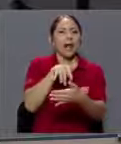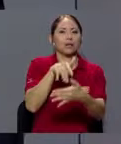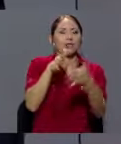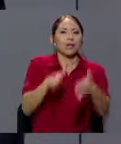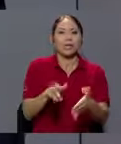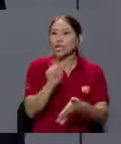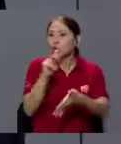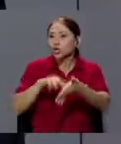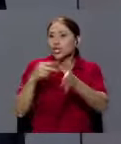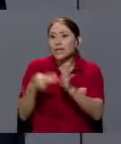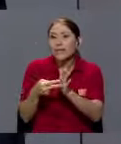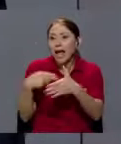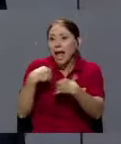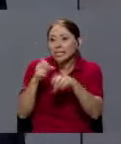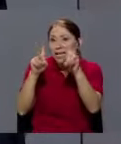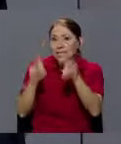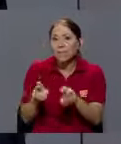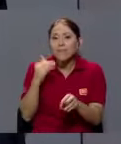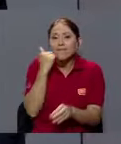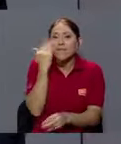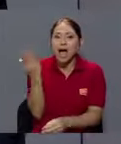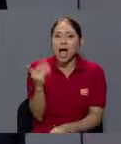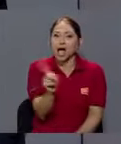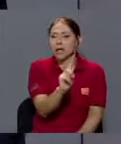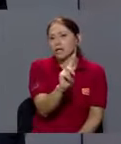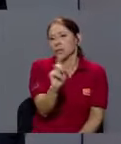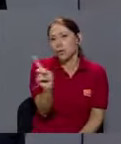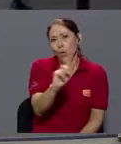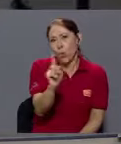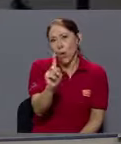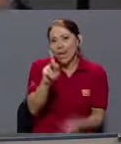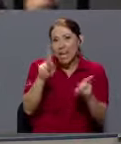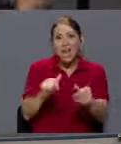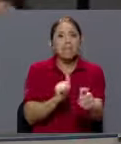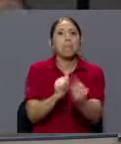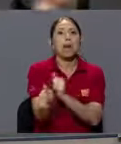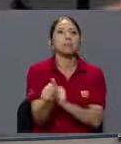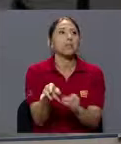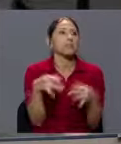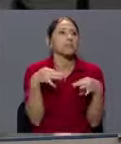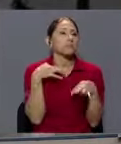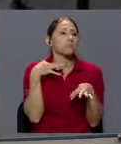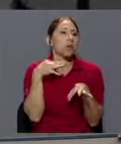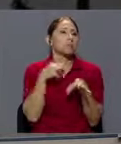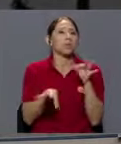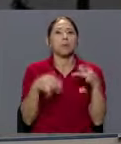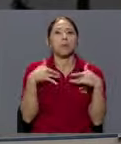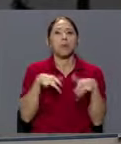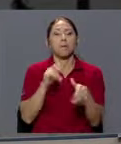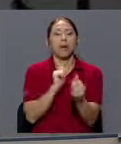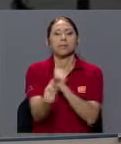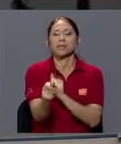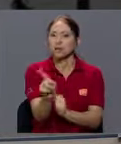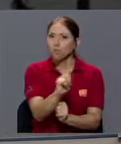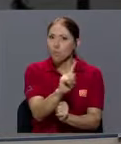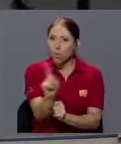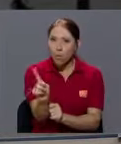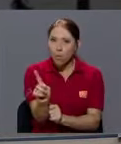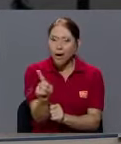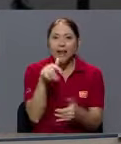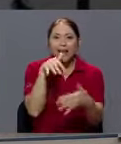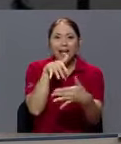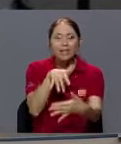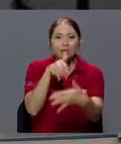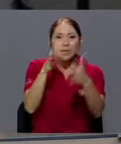se trata de hacerles el examen más fácil. No queremos hacer que la gente pase por pasar. No se trata de eso, se trata que el